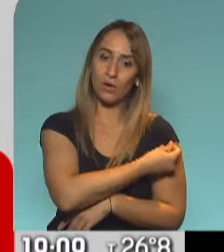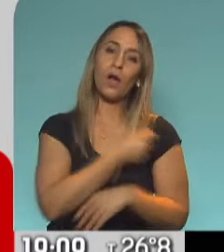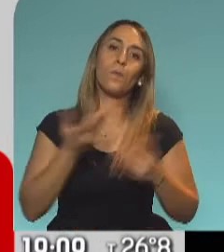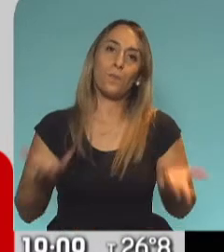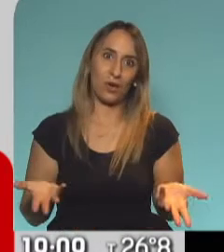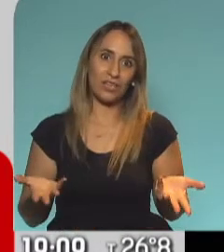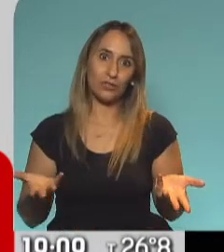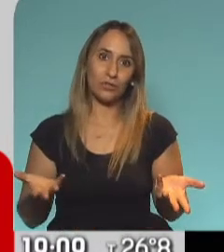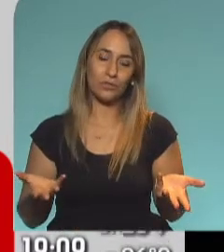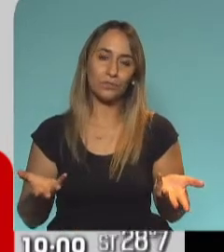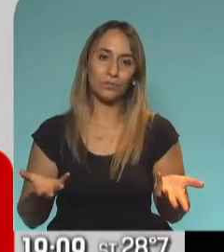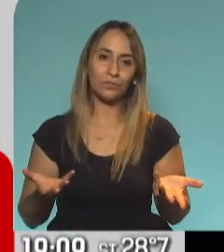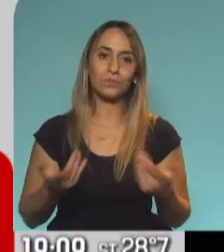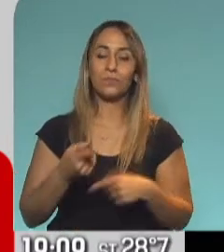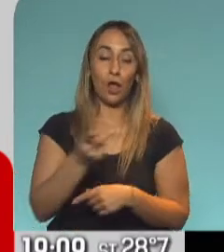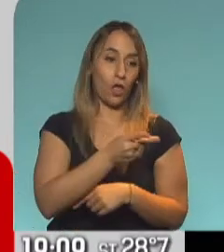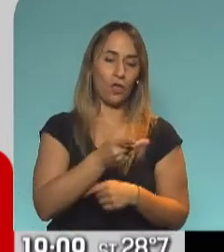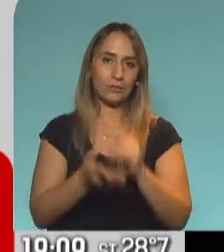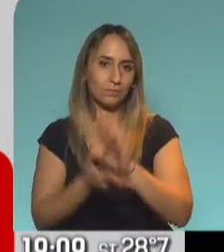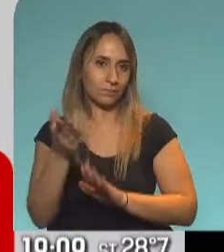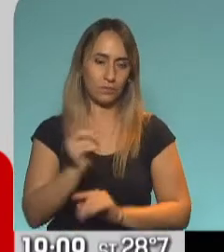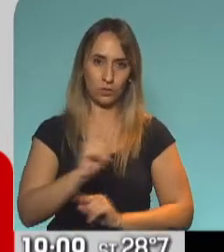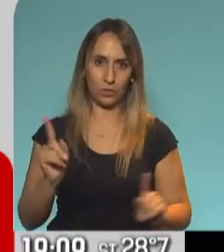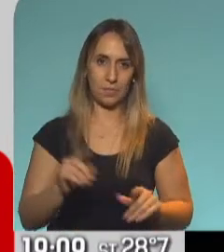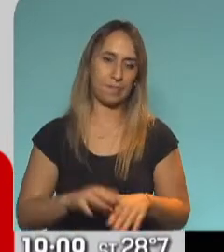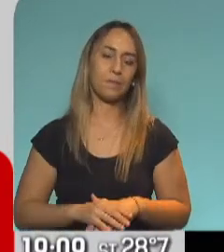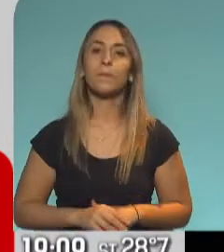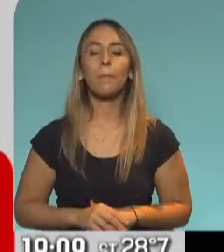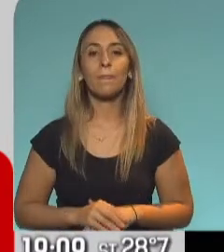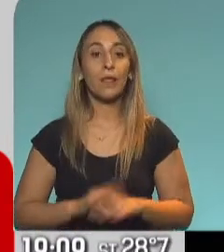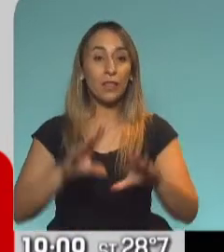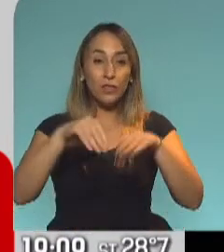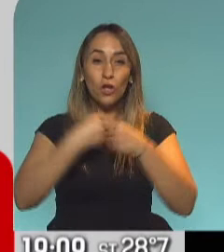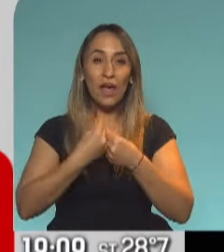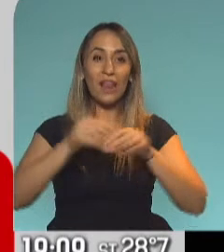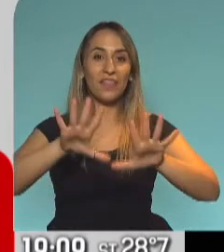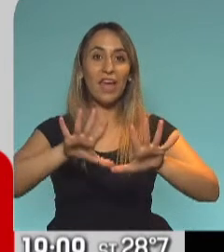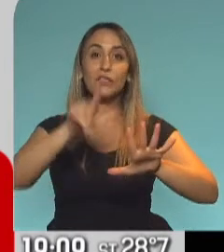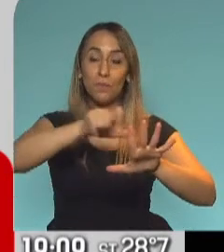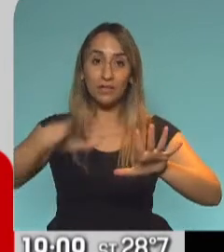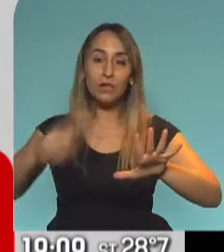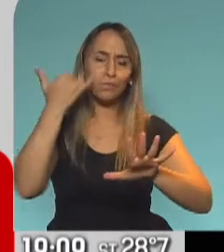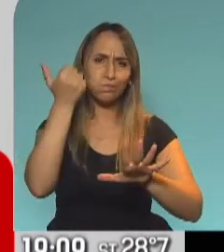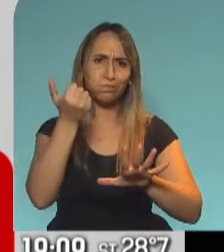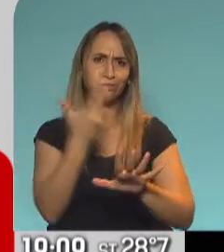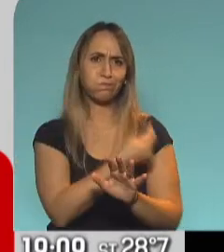lógicamente, fue a México finalmente. En estas 10 personas que fueron vacunadas, según